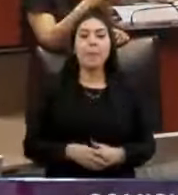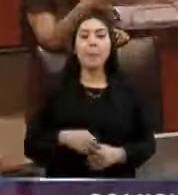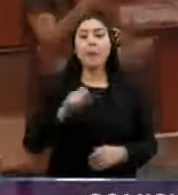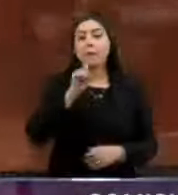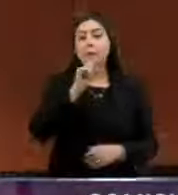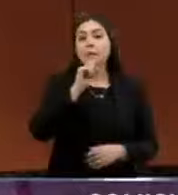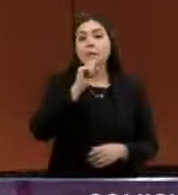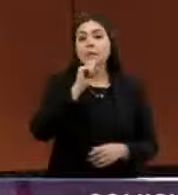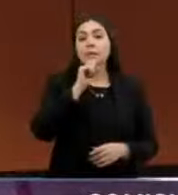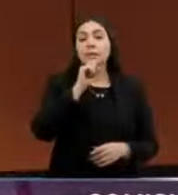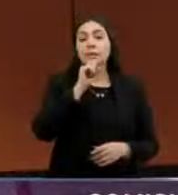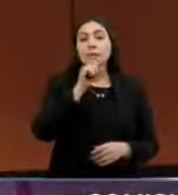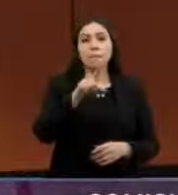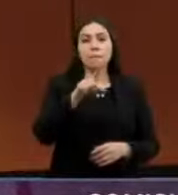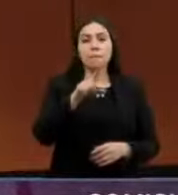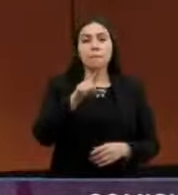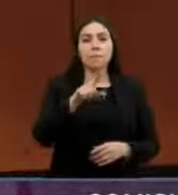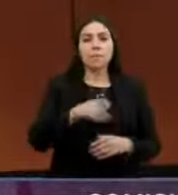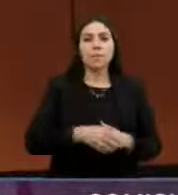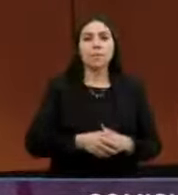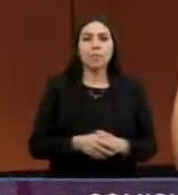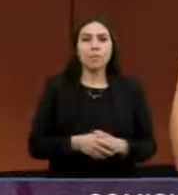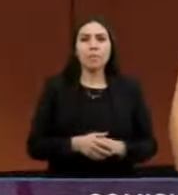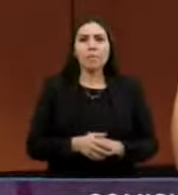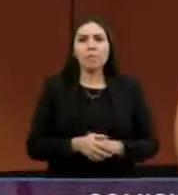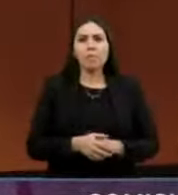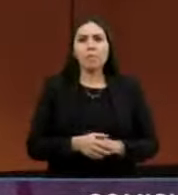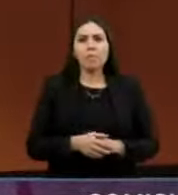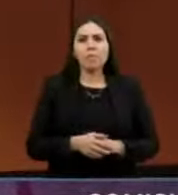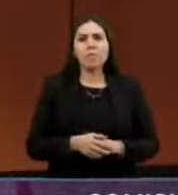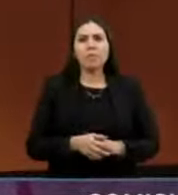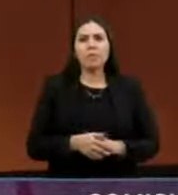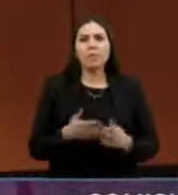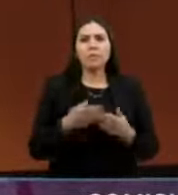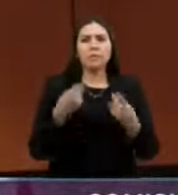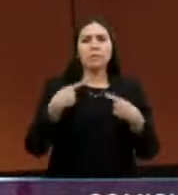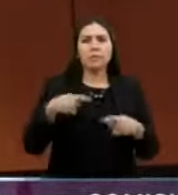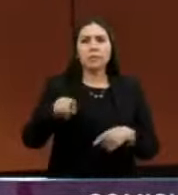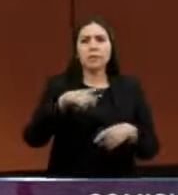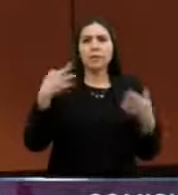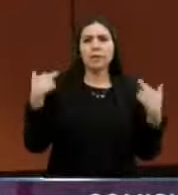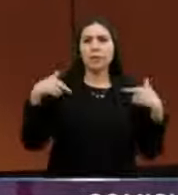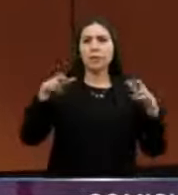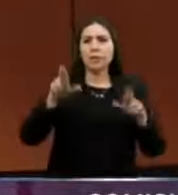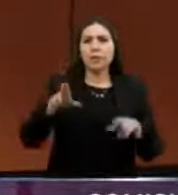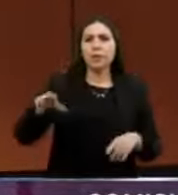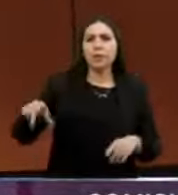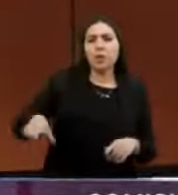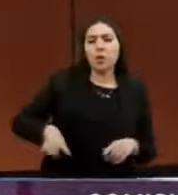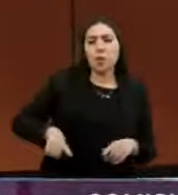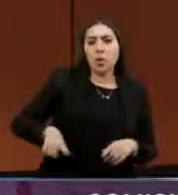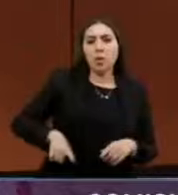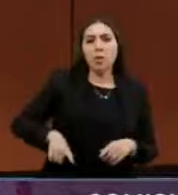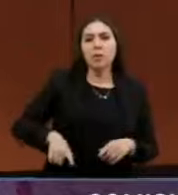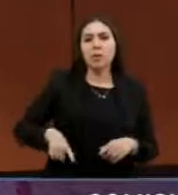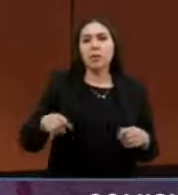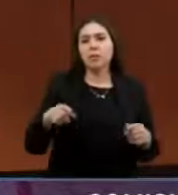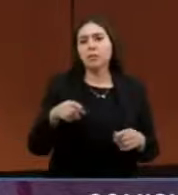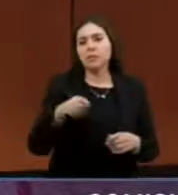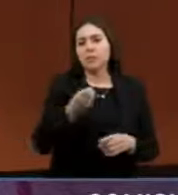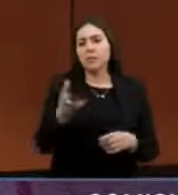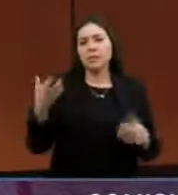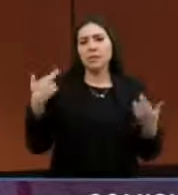a quienes representan al gobierno, a quienes representan al régimen,